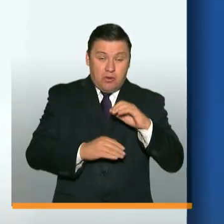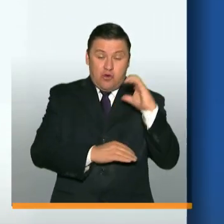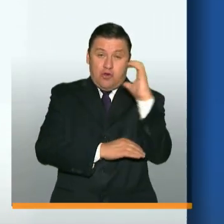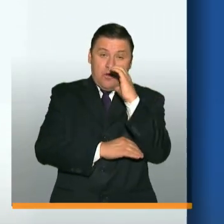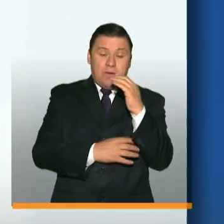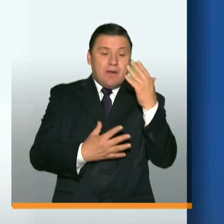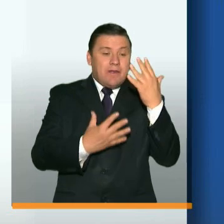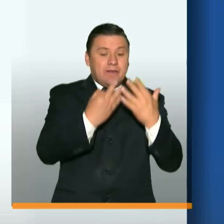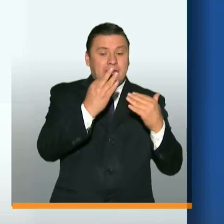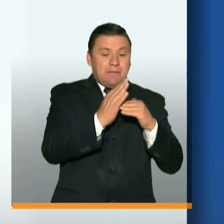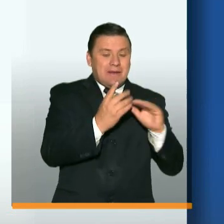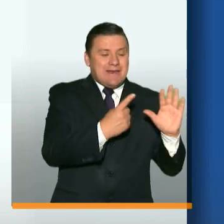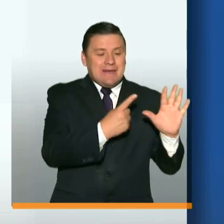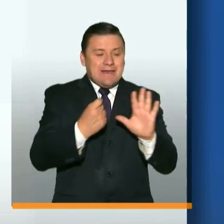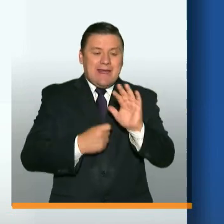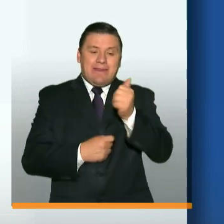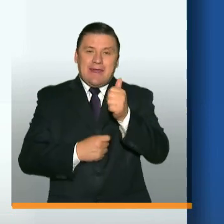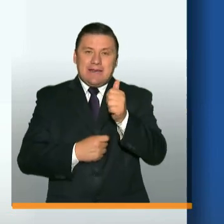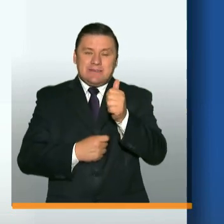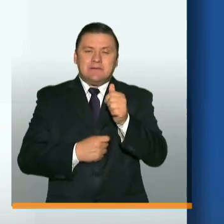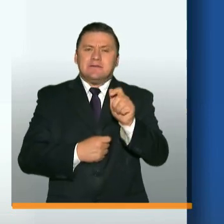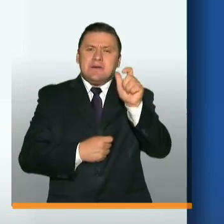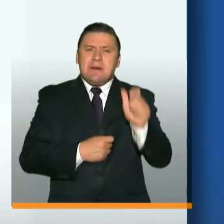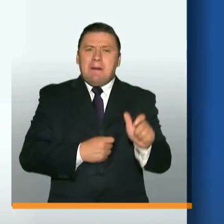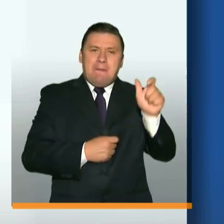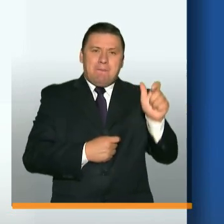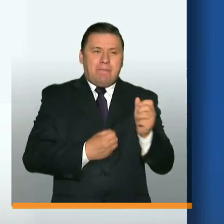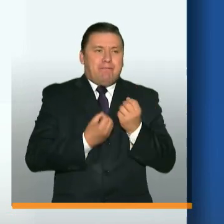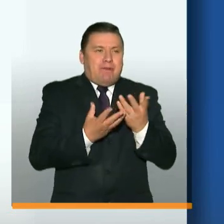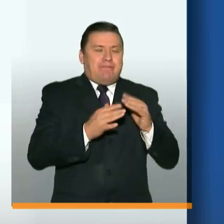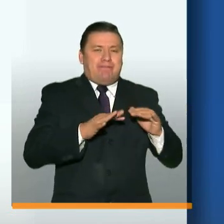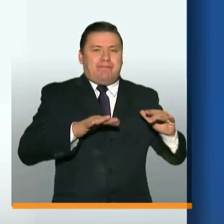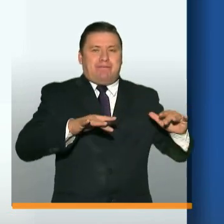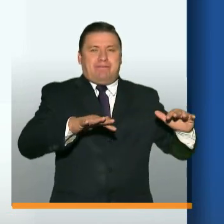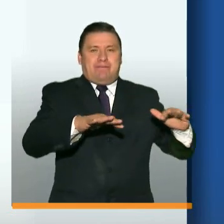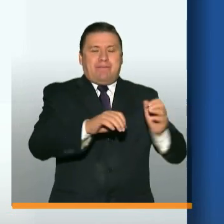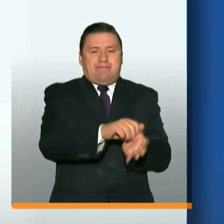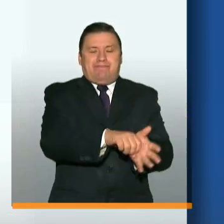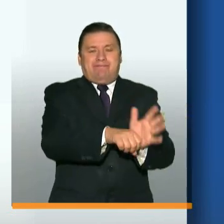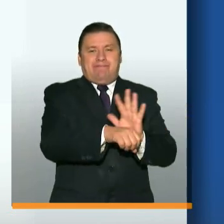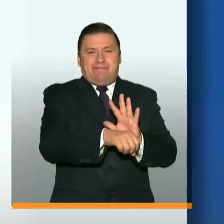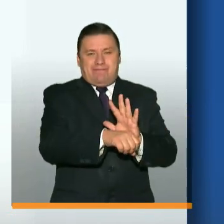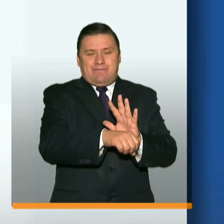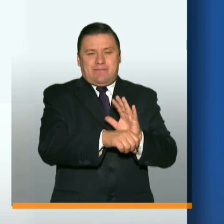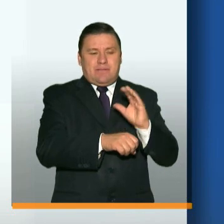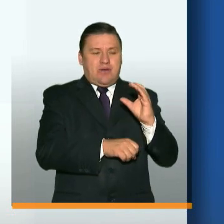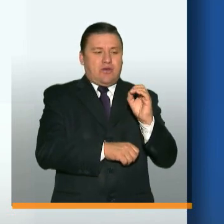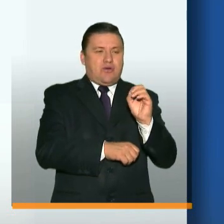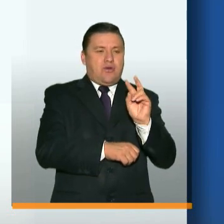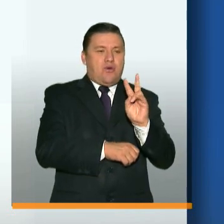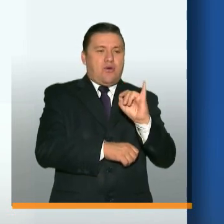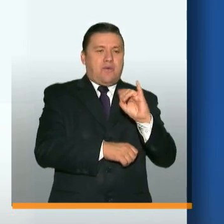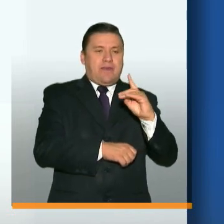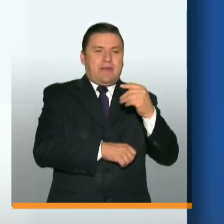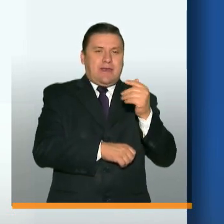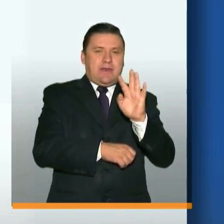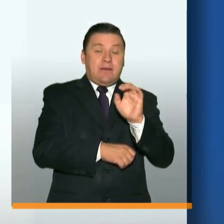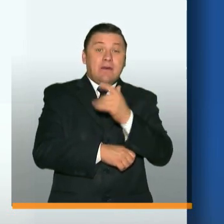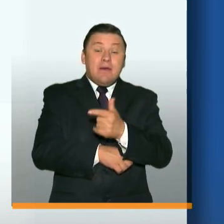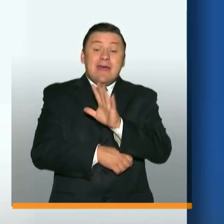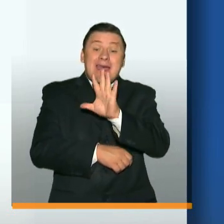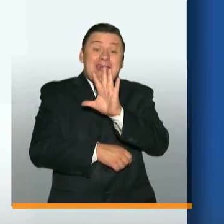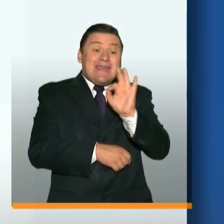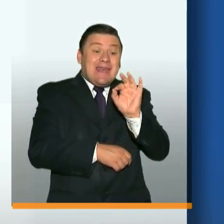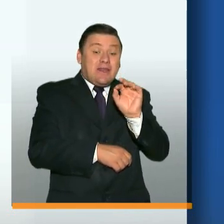reporta 13.610 casos de personas contagiadas con el coronavirus COVID-19.